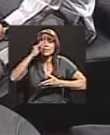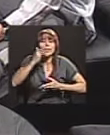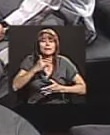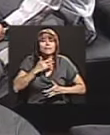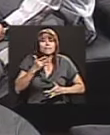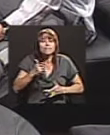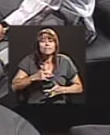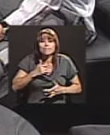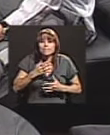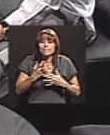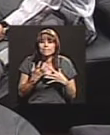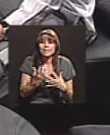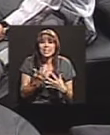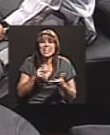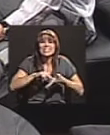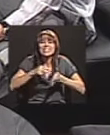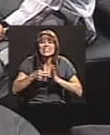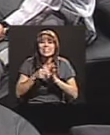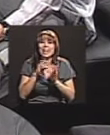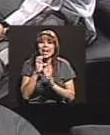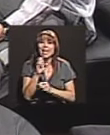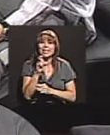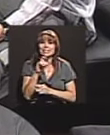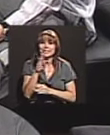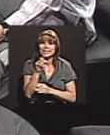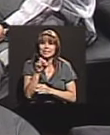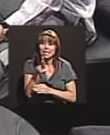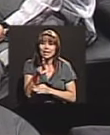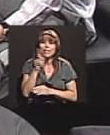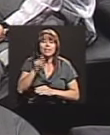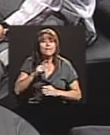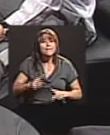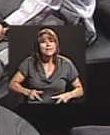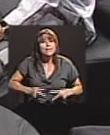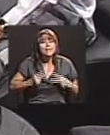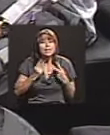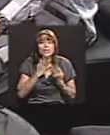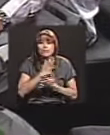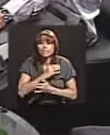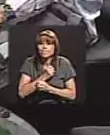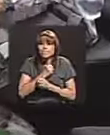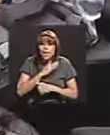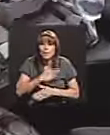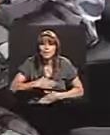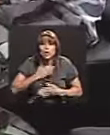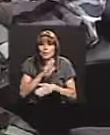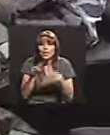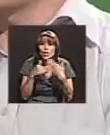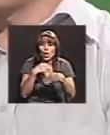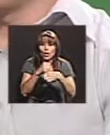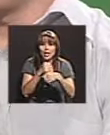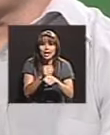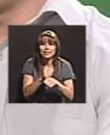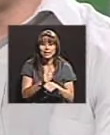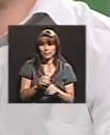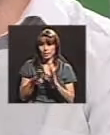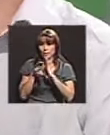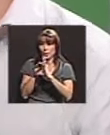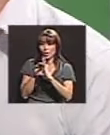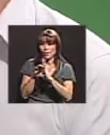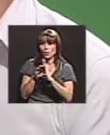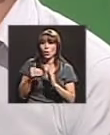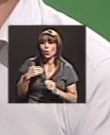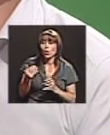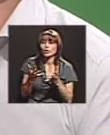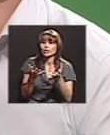significa eso usted debe aprender a vivir apasionadamente todo lo que hace margrita voy voy a usar Este término por ejemplo cuando